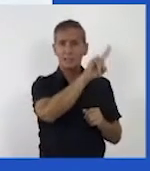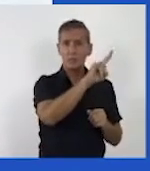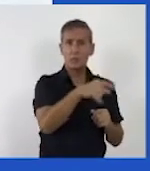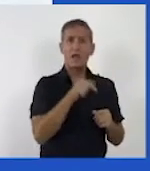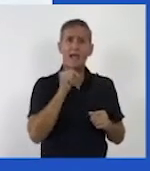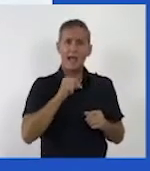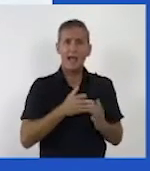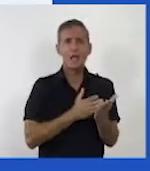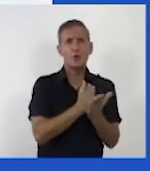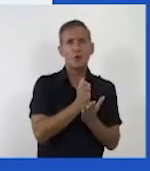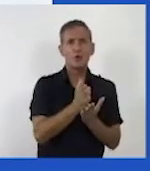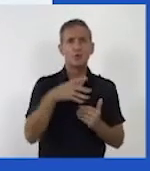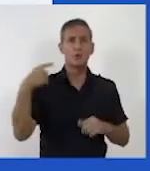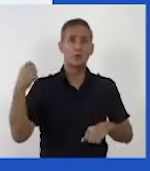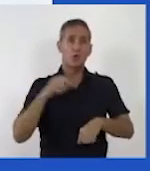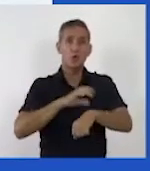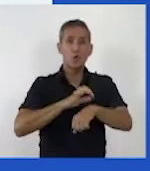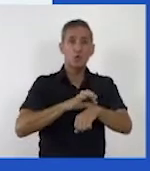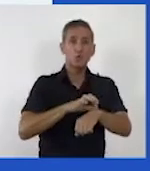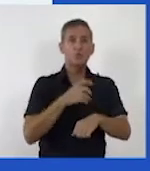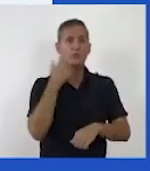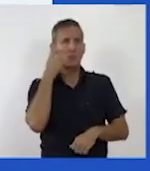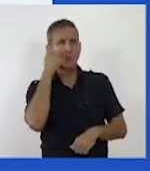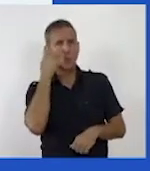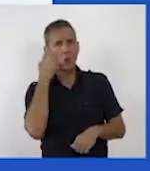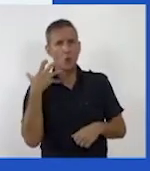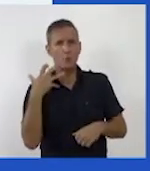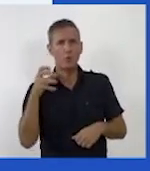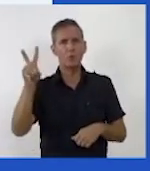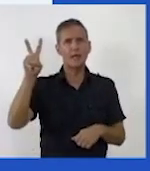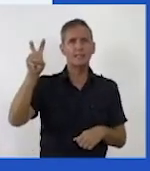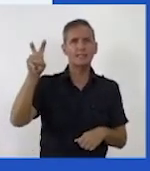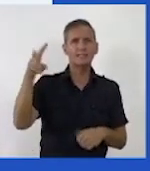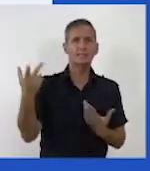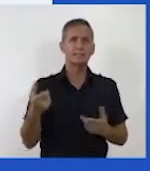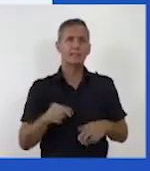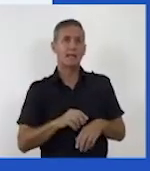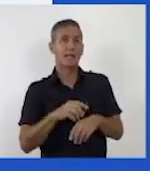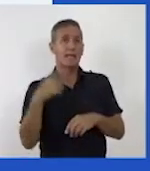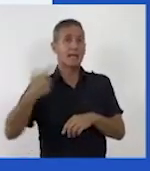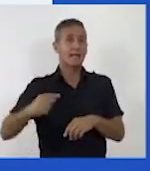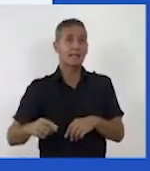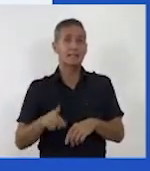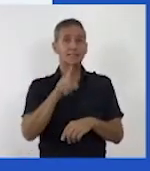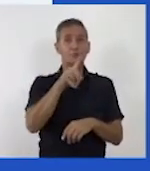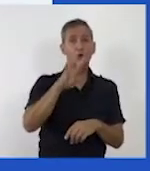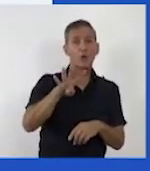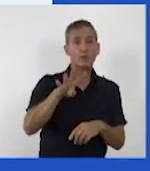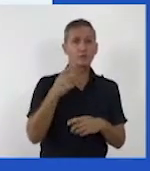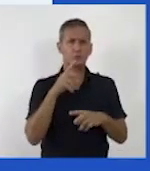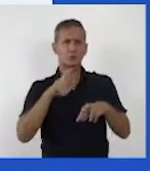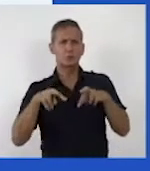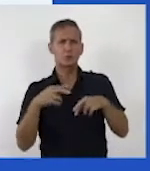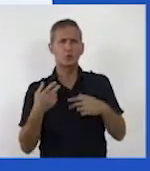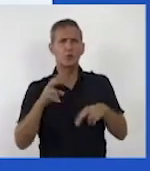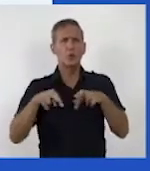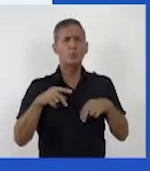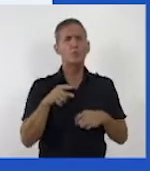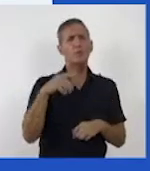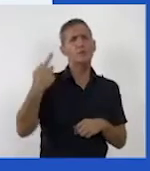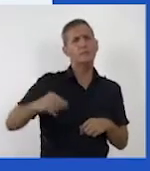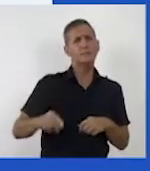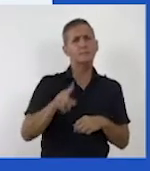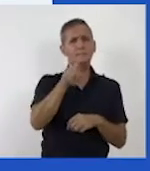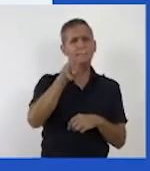van a seguir ejercitando los tiempos fundamentales del verbo en el ejercicio 14 ponga busca en el ejercicio